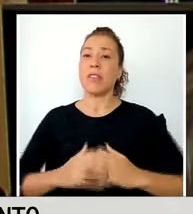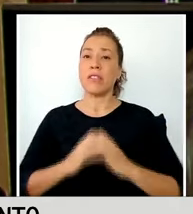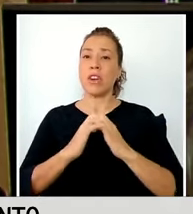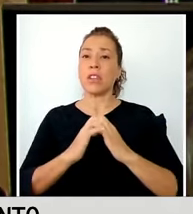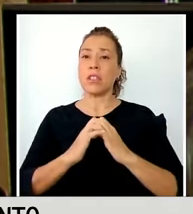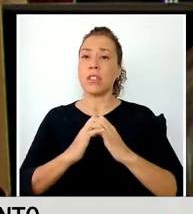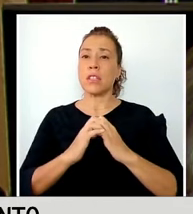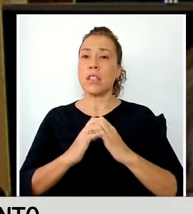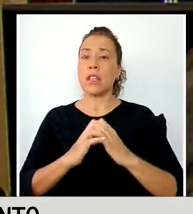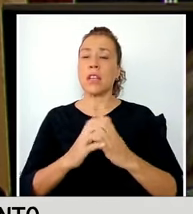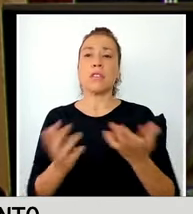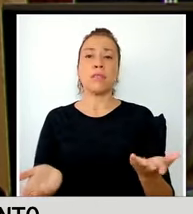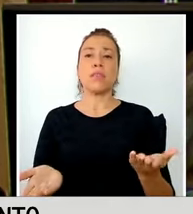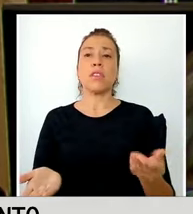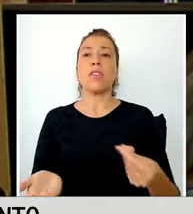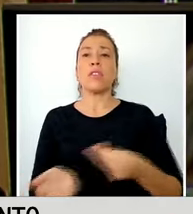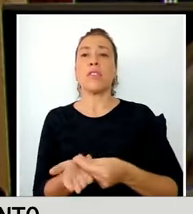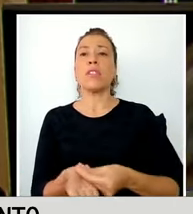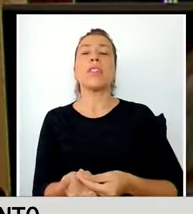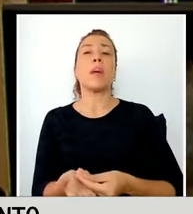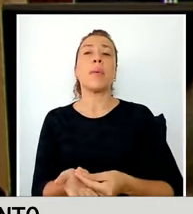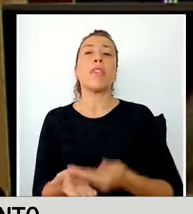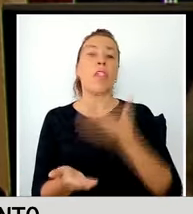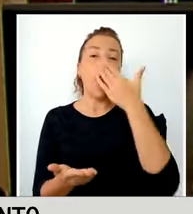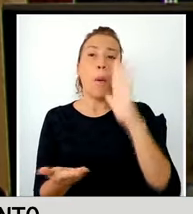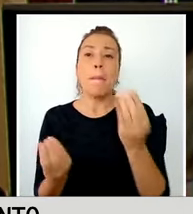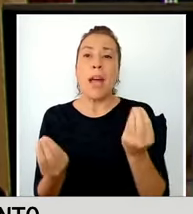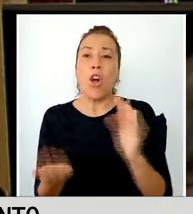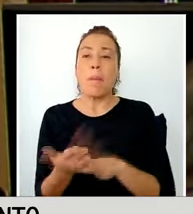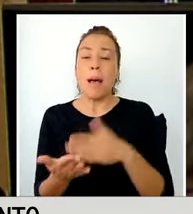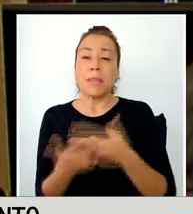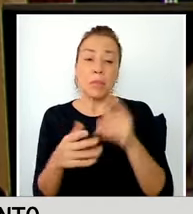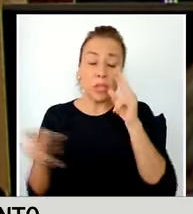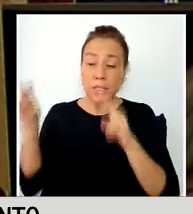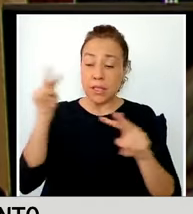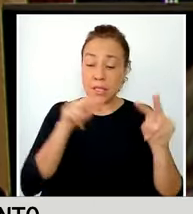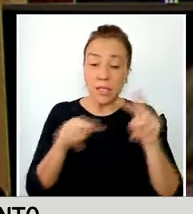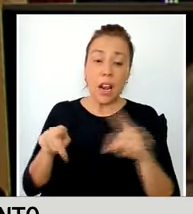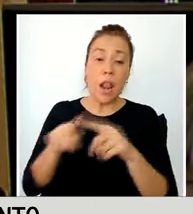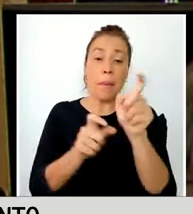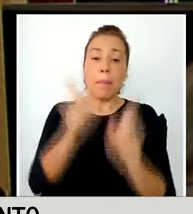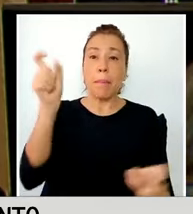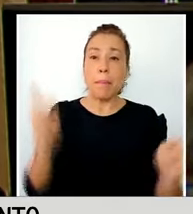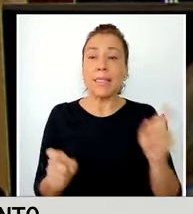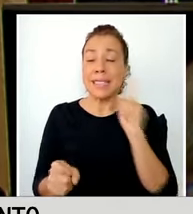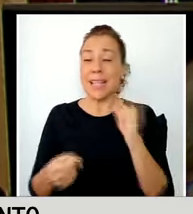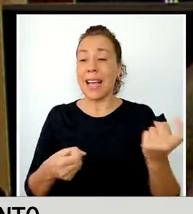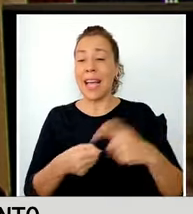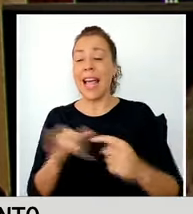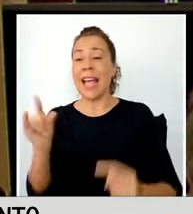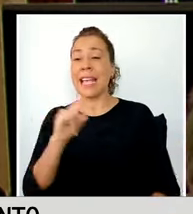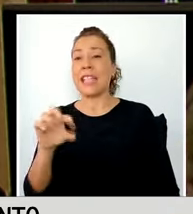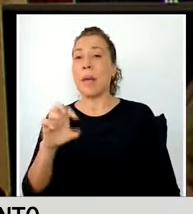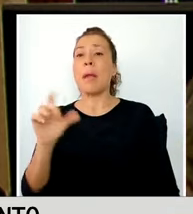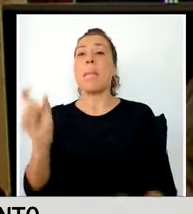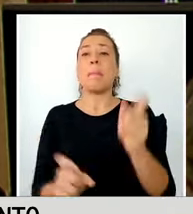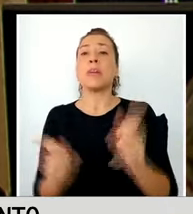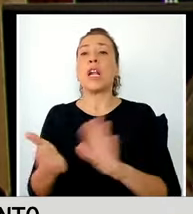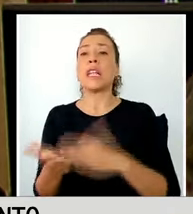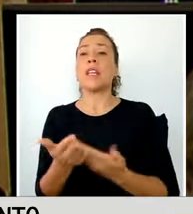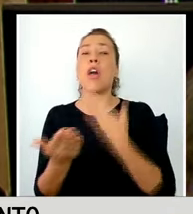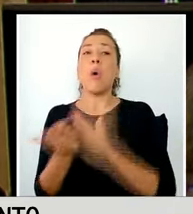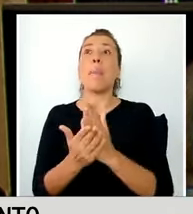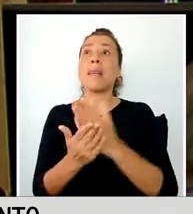de los más sanos Porque si analizan además las personas que están en isapre son las personas sanas que cuando empiezan a enfermarse